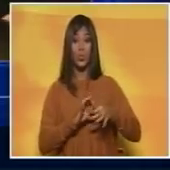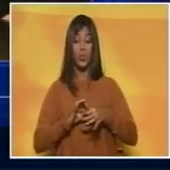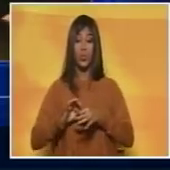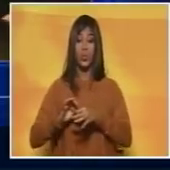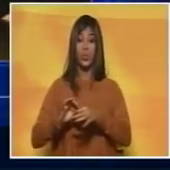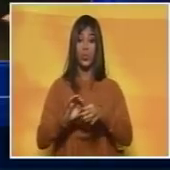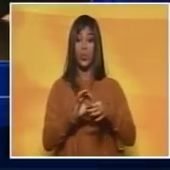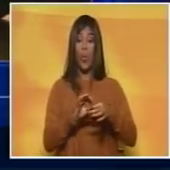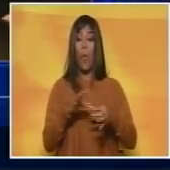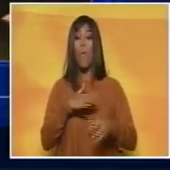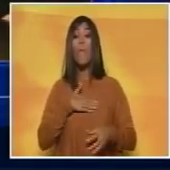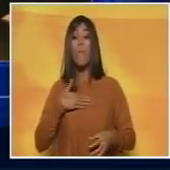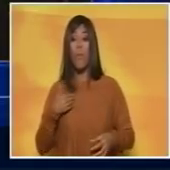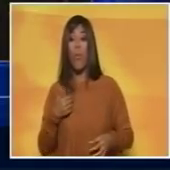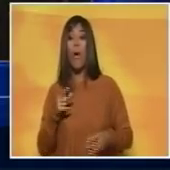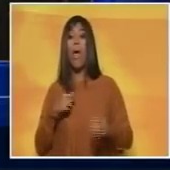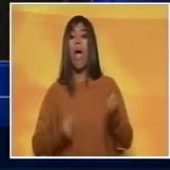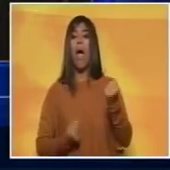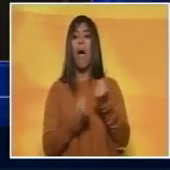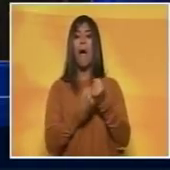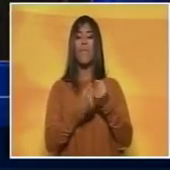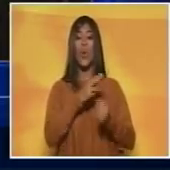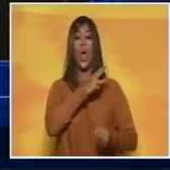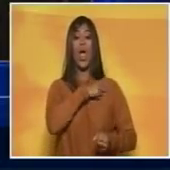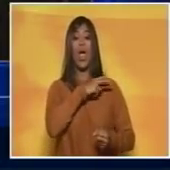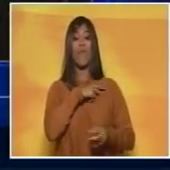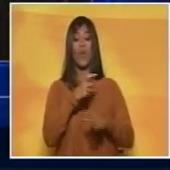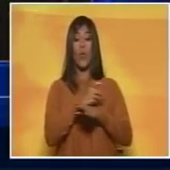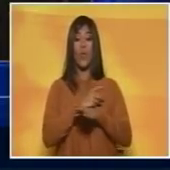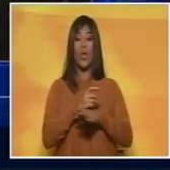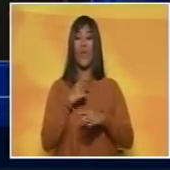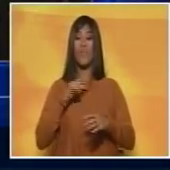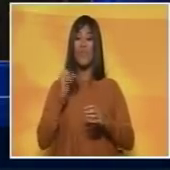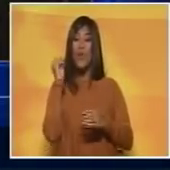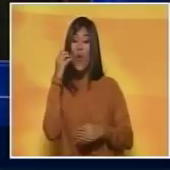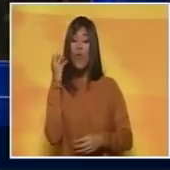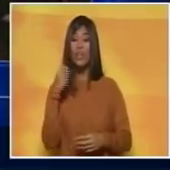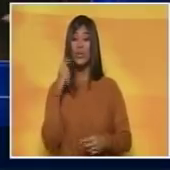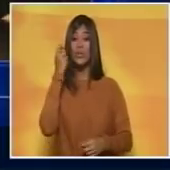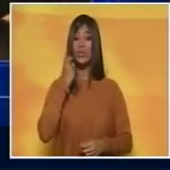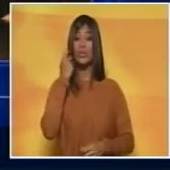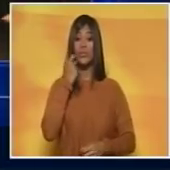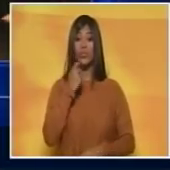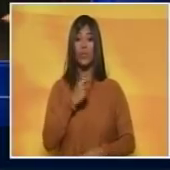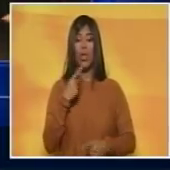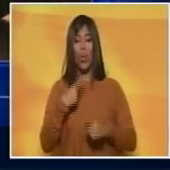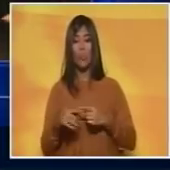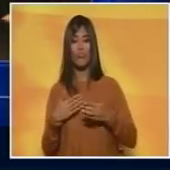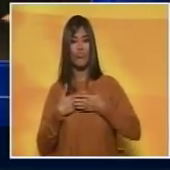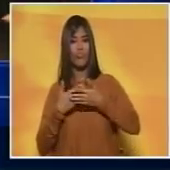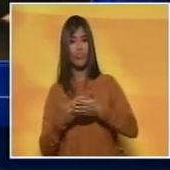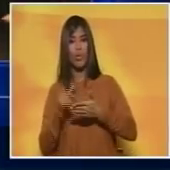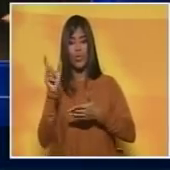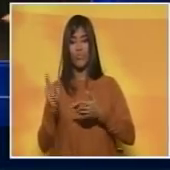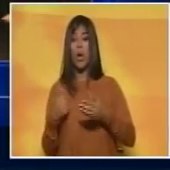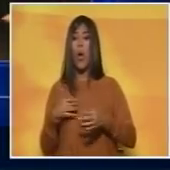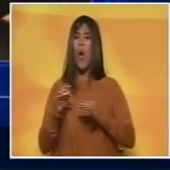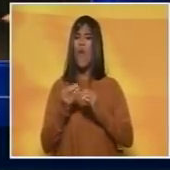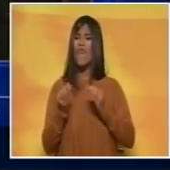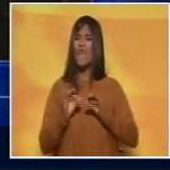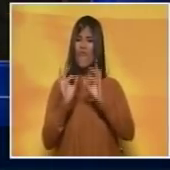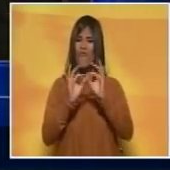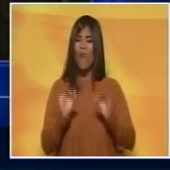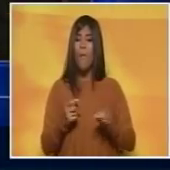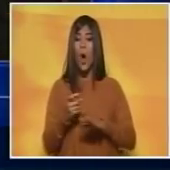Podemos apoye su investidura como jefe del Ejecutivo en el Congreso de los Diputados, Sánchez ofreció a Iglesias una fórmula